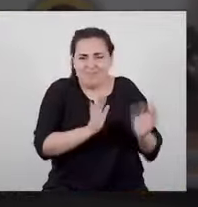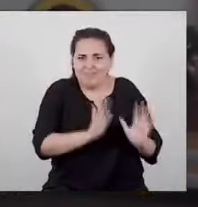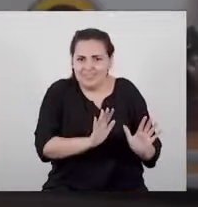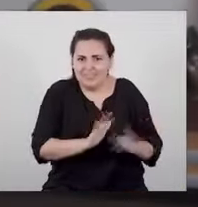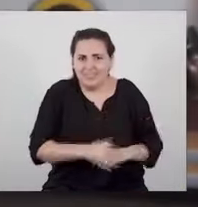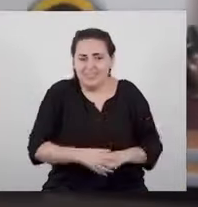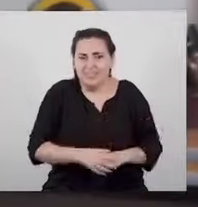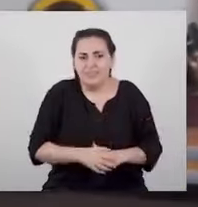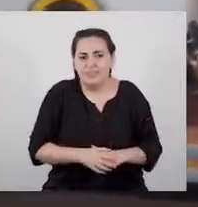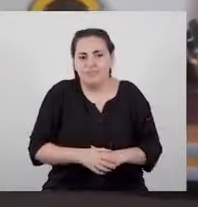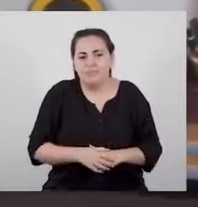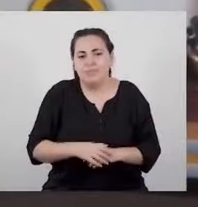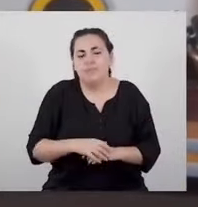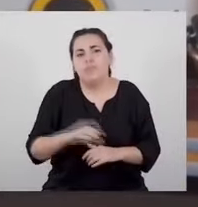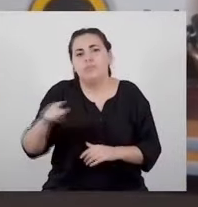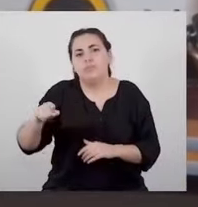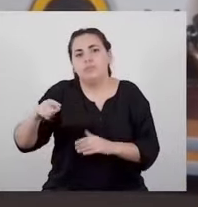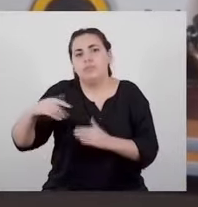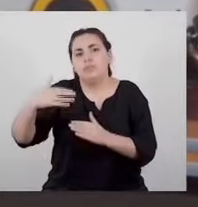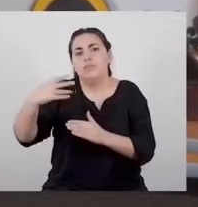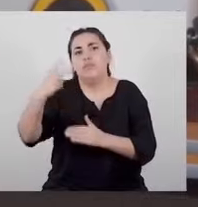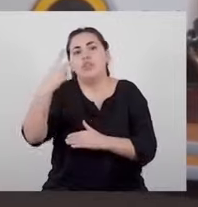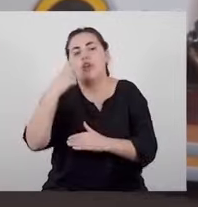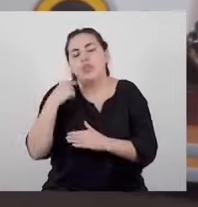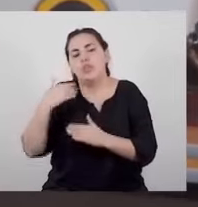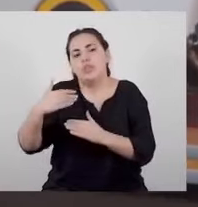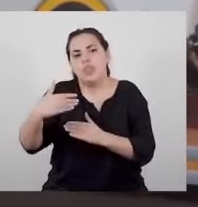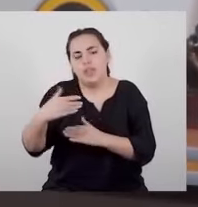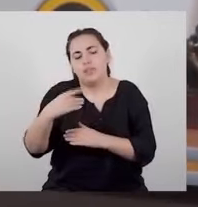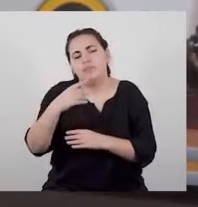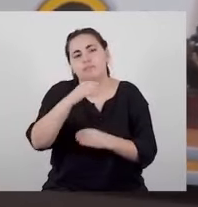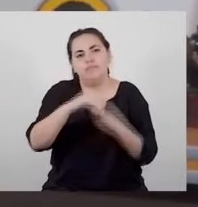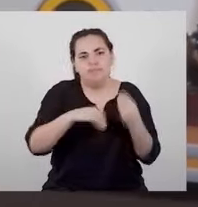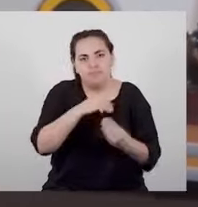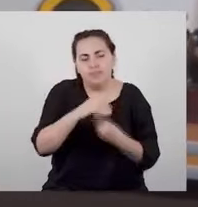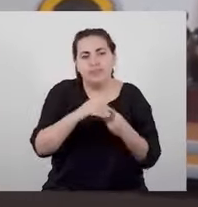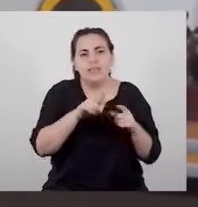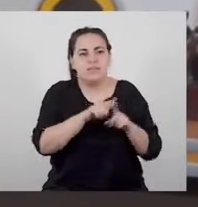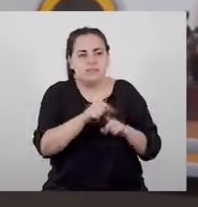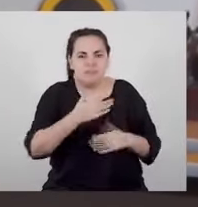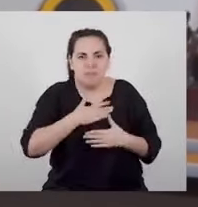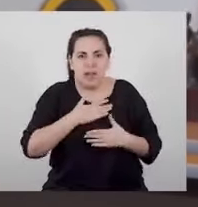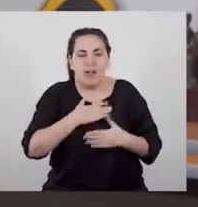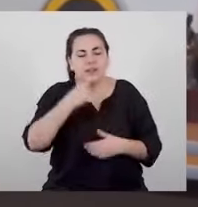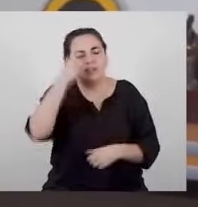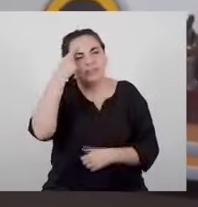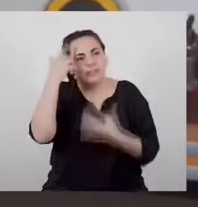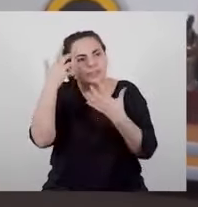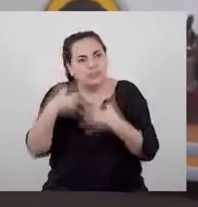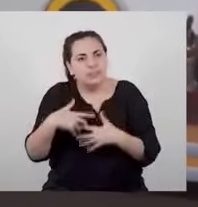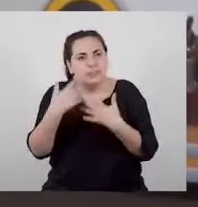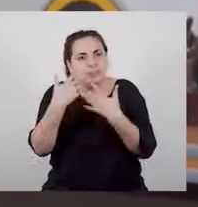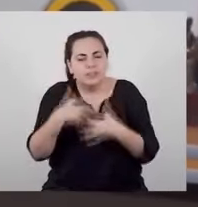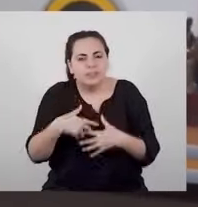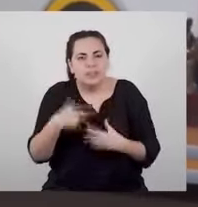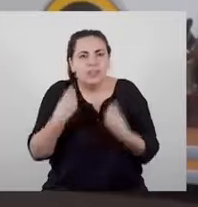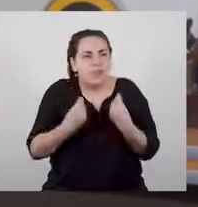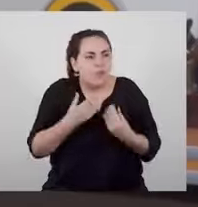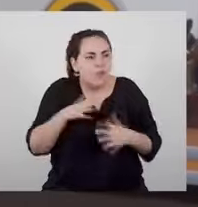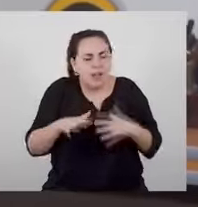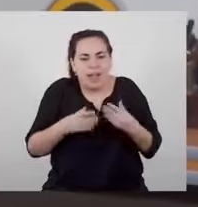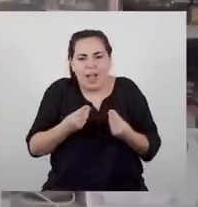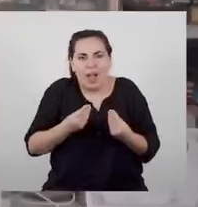pasaron dos días en familia con mi hermana nos pusimos a pensar a quién podíamos llamar a qué se hace